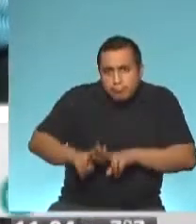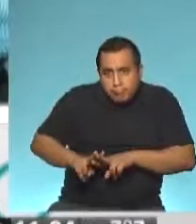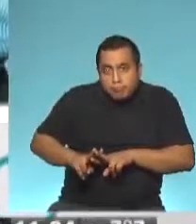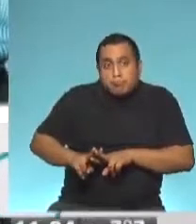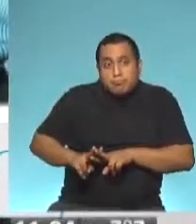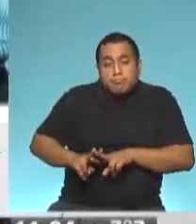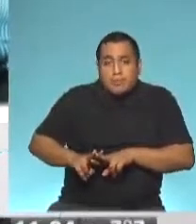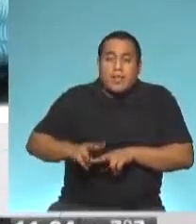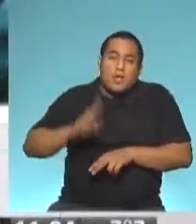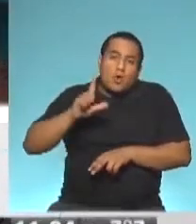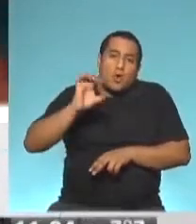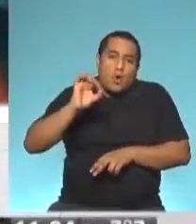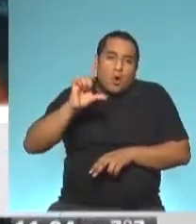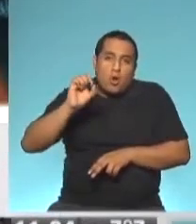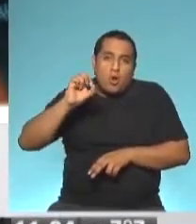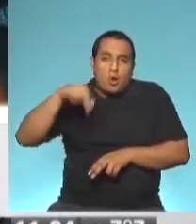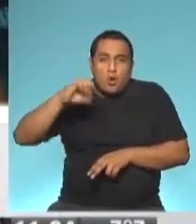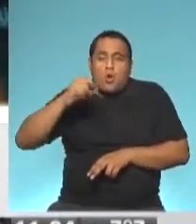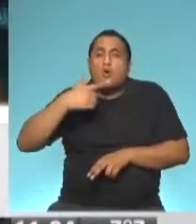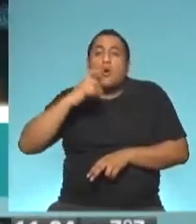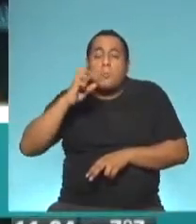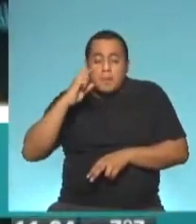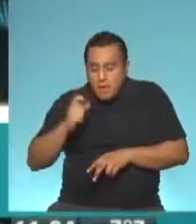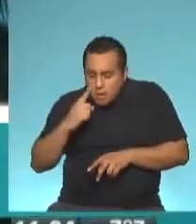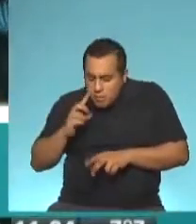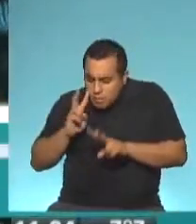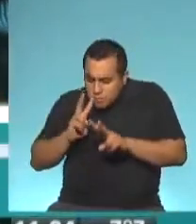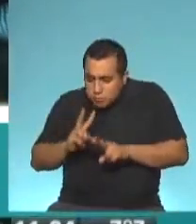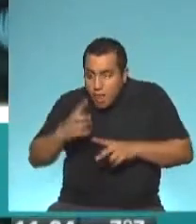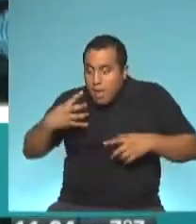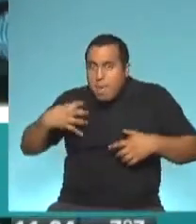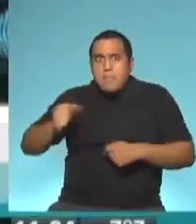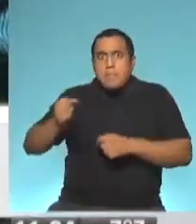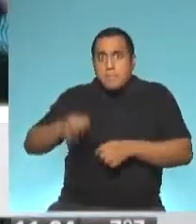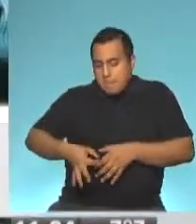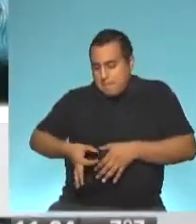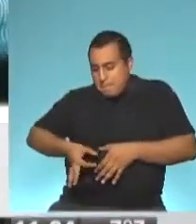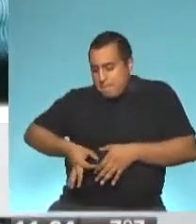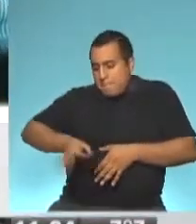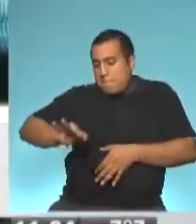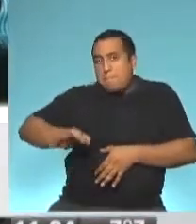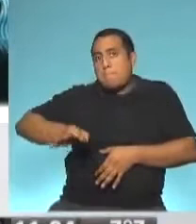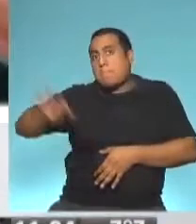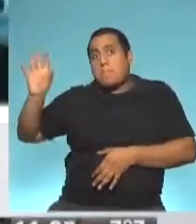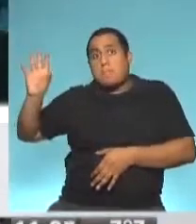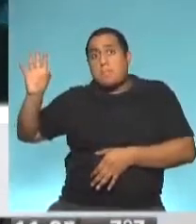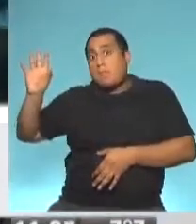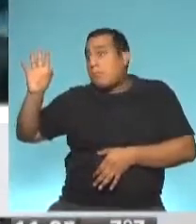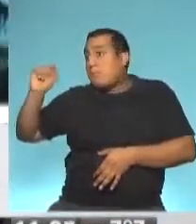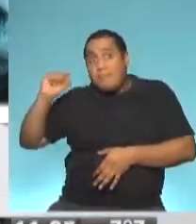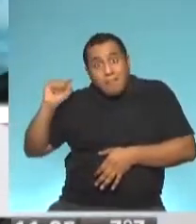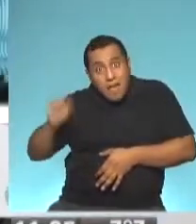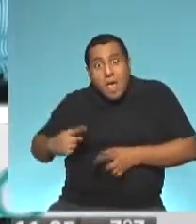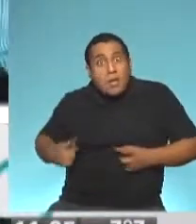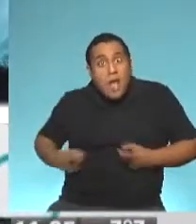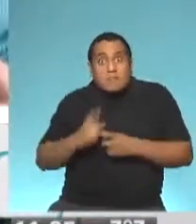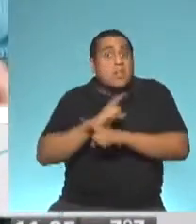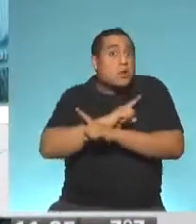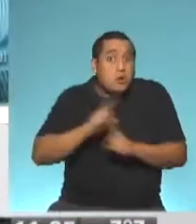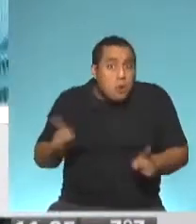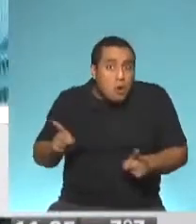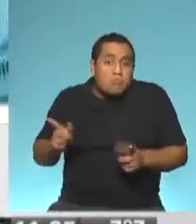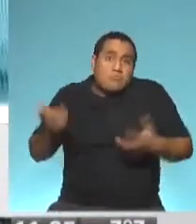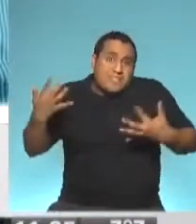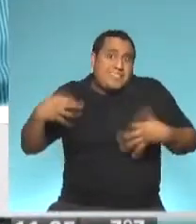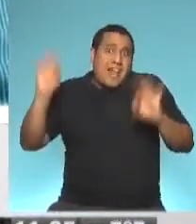A tiempo, se va a encontrar esa verruguita, que es el pólipo, se lo va a sacar y esa gente directamente no va a desarrollar el cáncer, ya que estamos